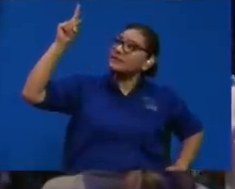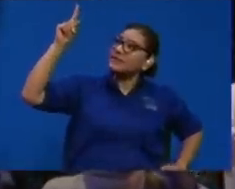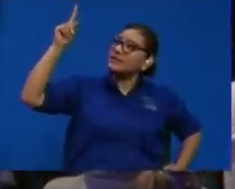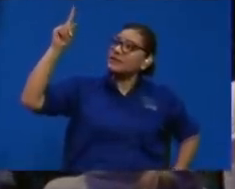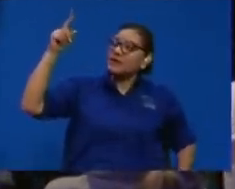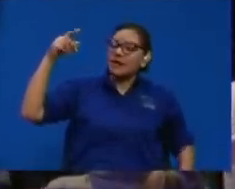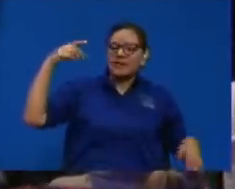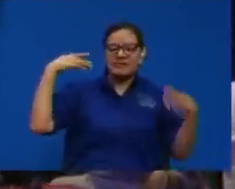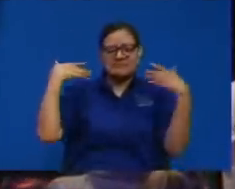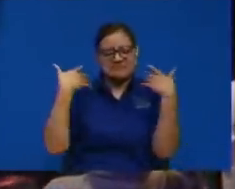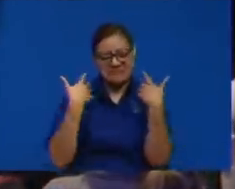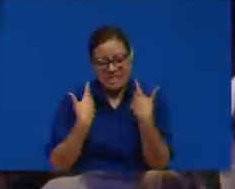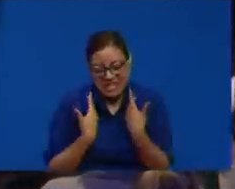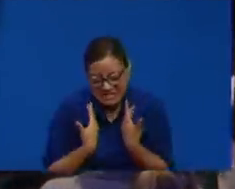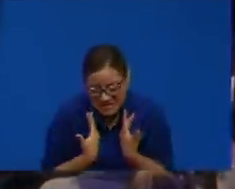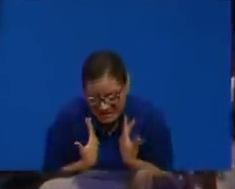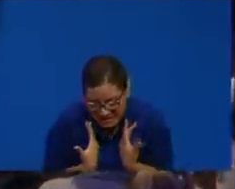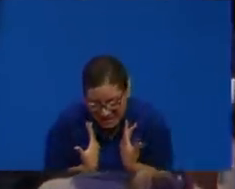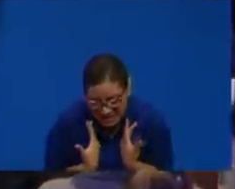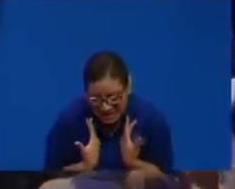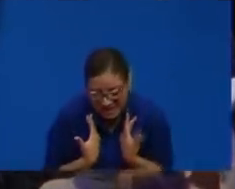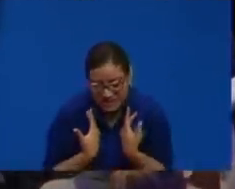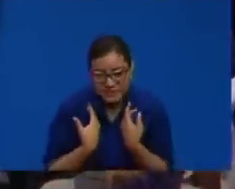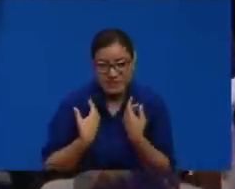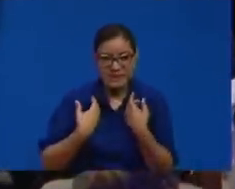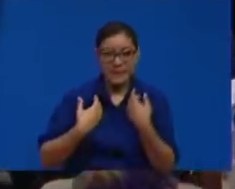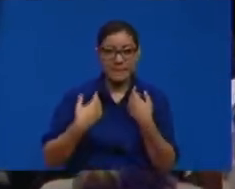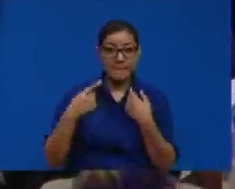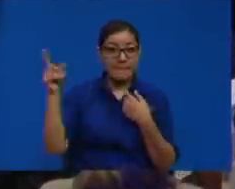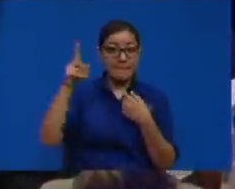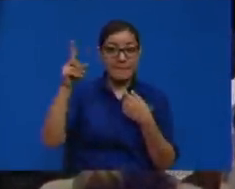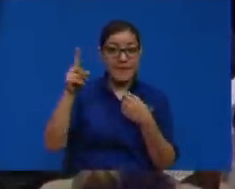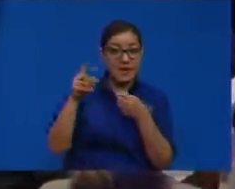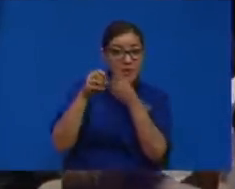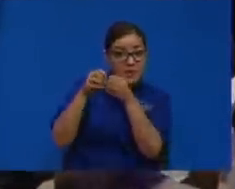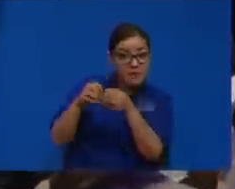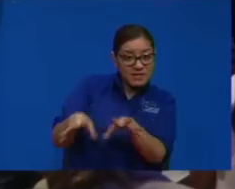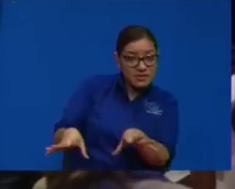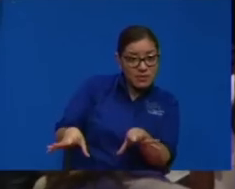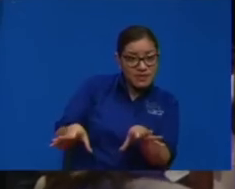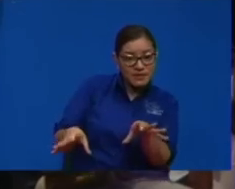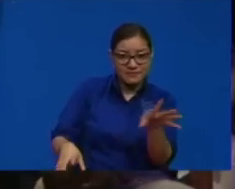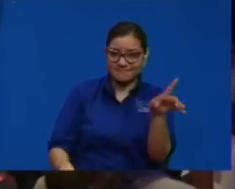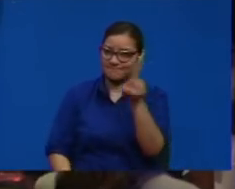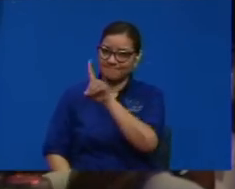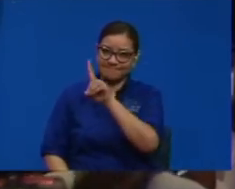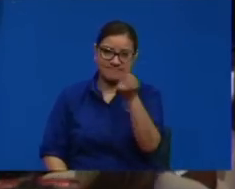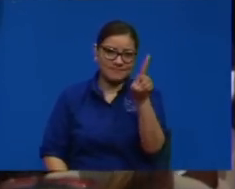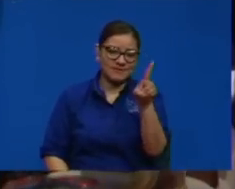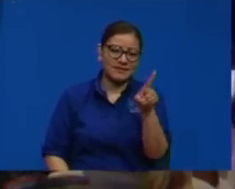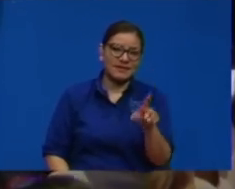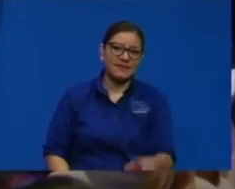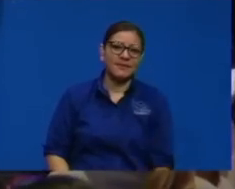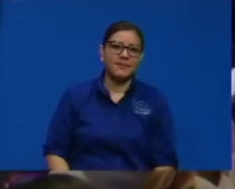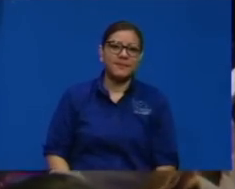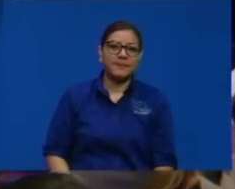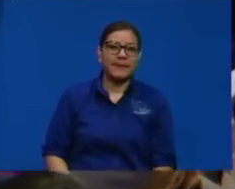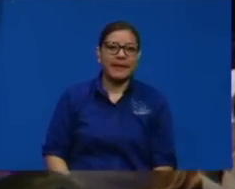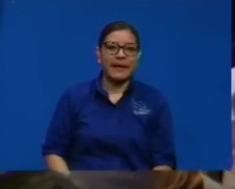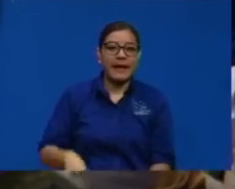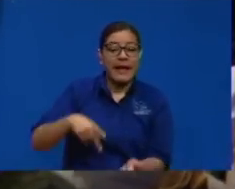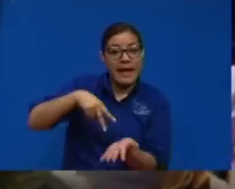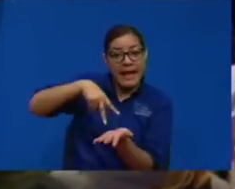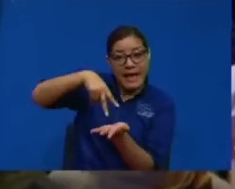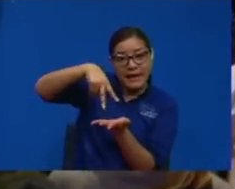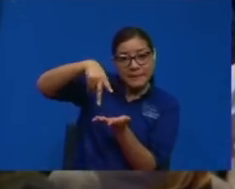estado cansados tal vez, pero no estamos derrotados. Fatigados tal vez, pero no estamos